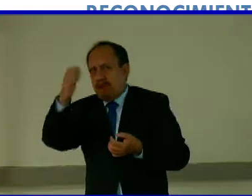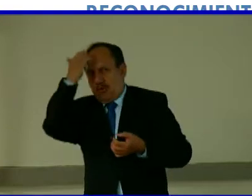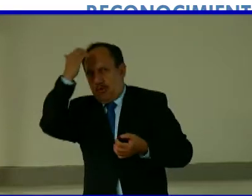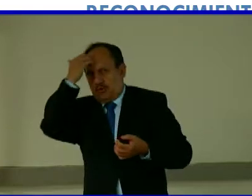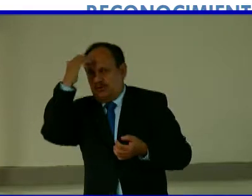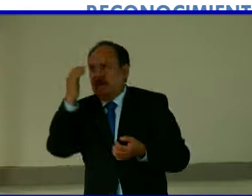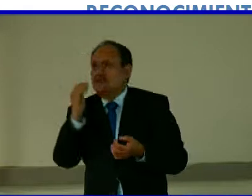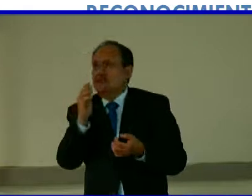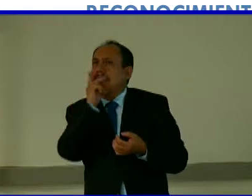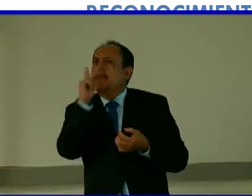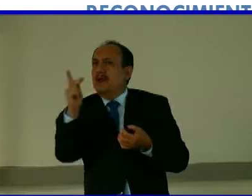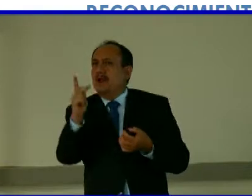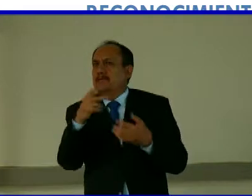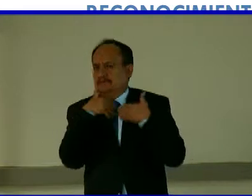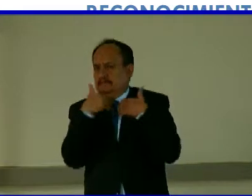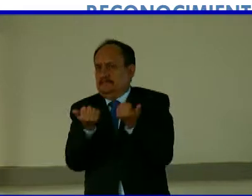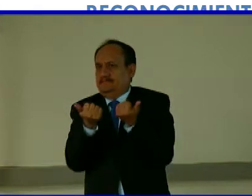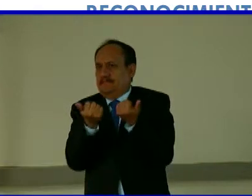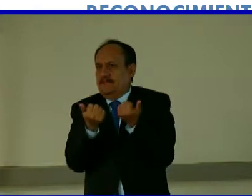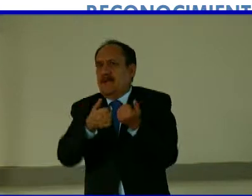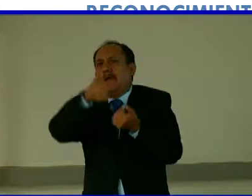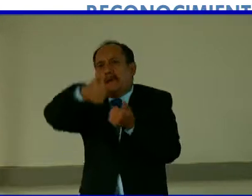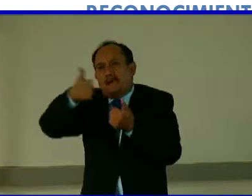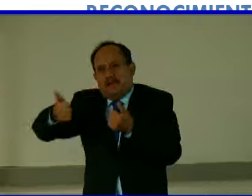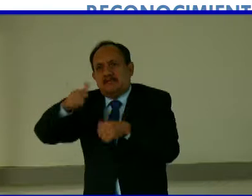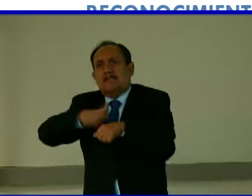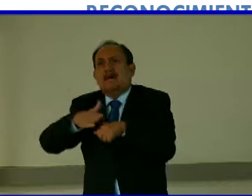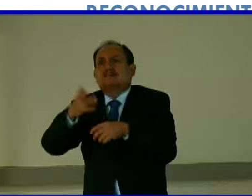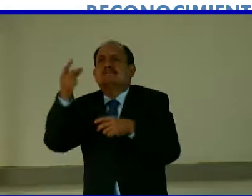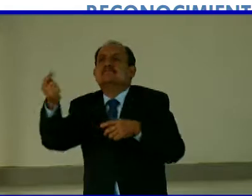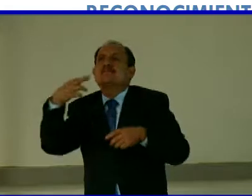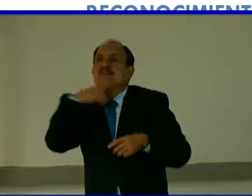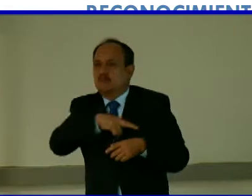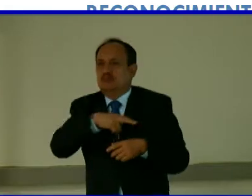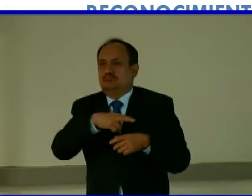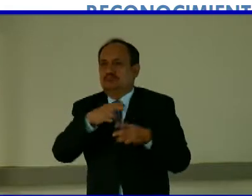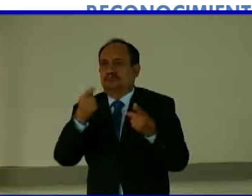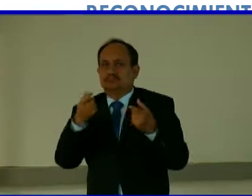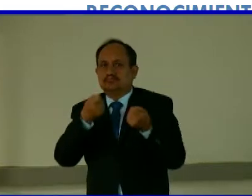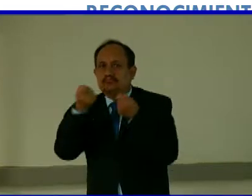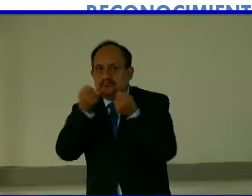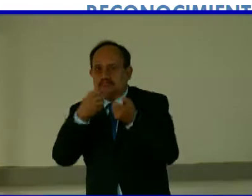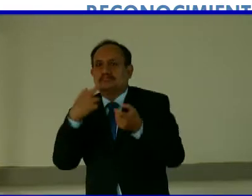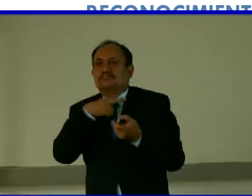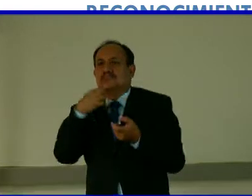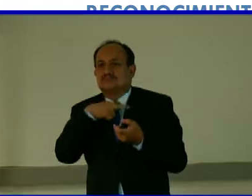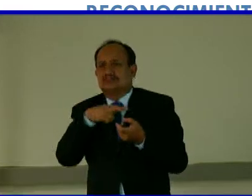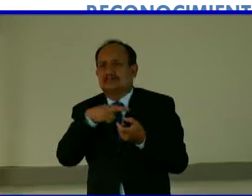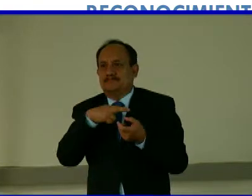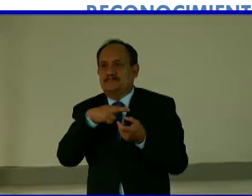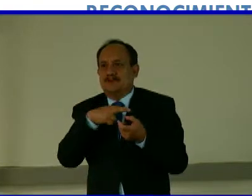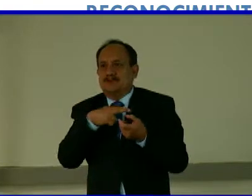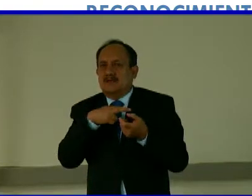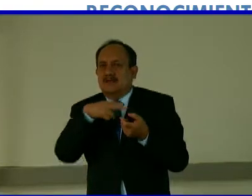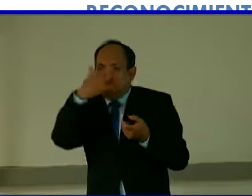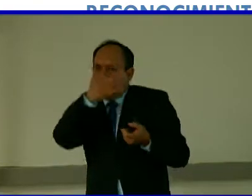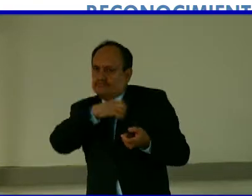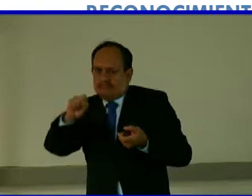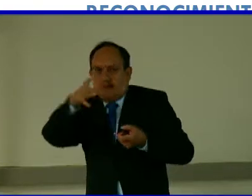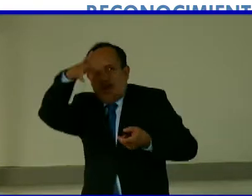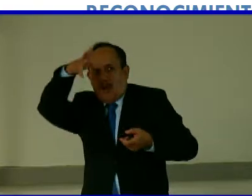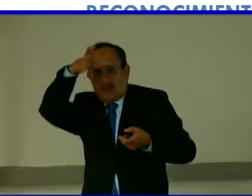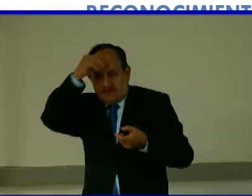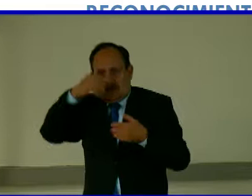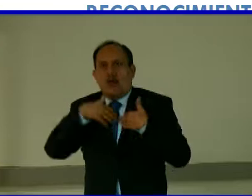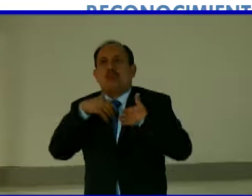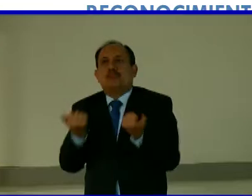palabras sean cada vez más automáticas y las destrezas de comprensión lectora